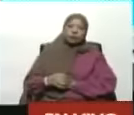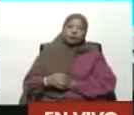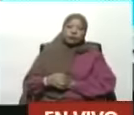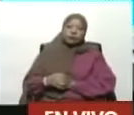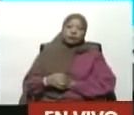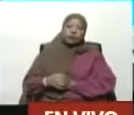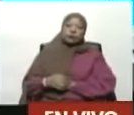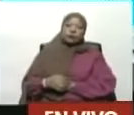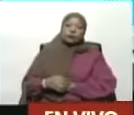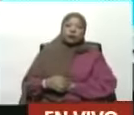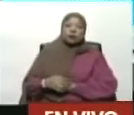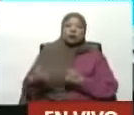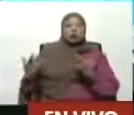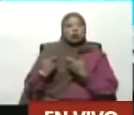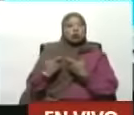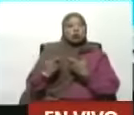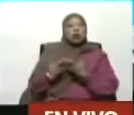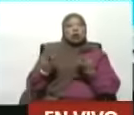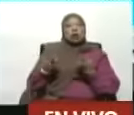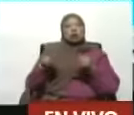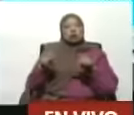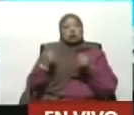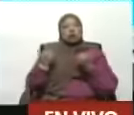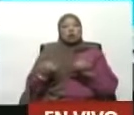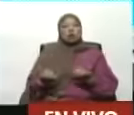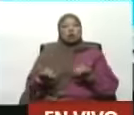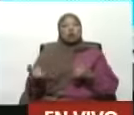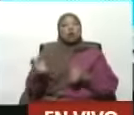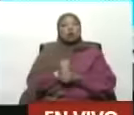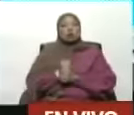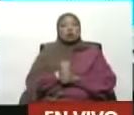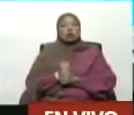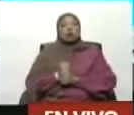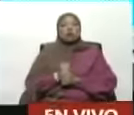Y eso fue la guerra de las sanciones. Ahora ellos se han concentrado